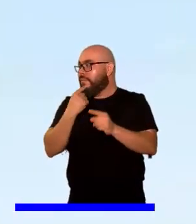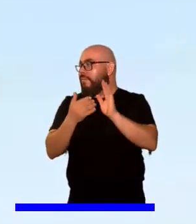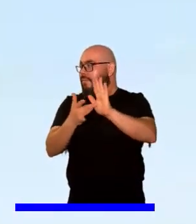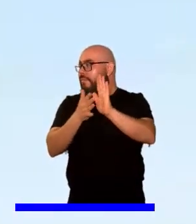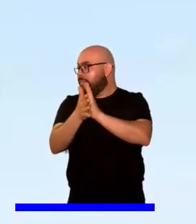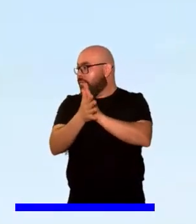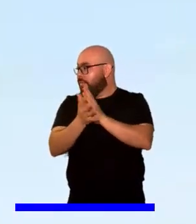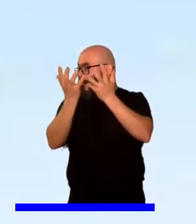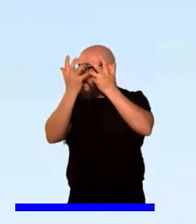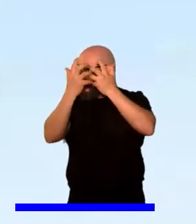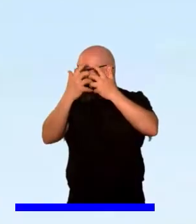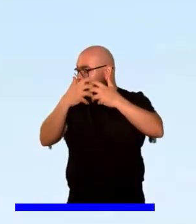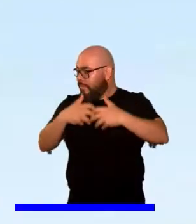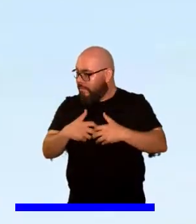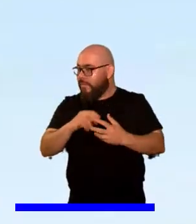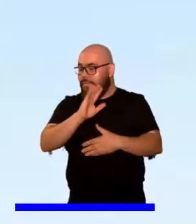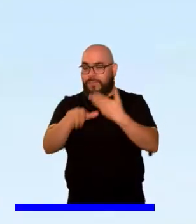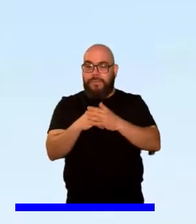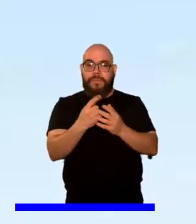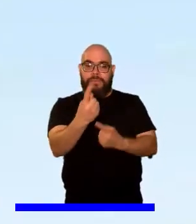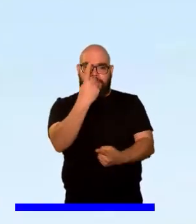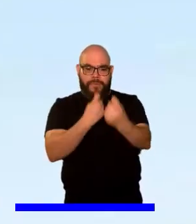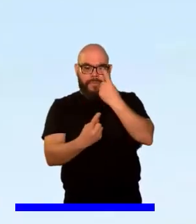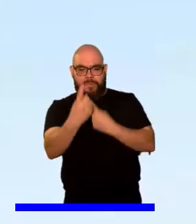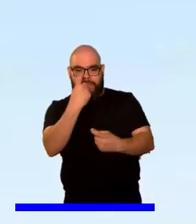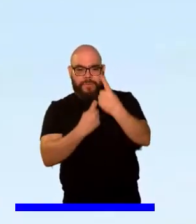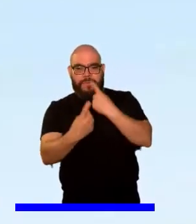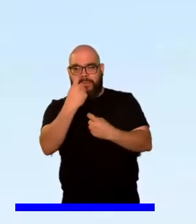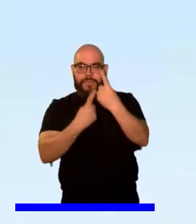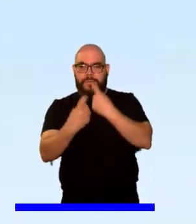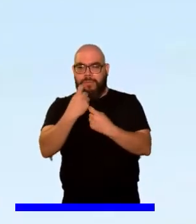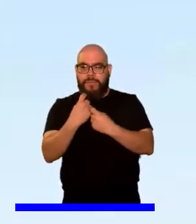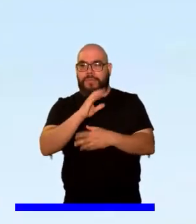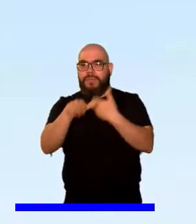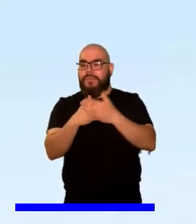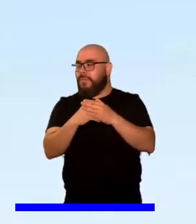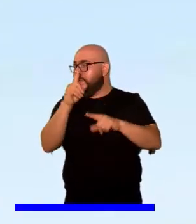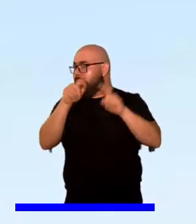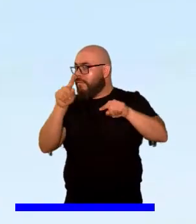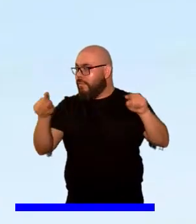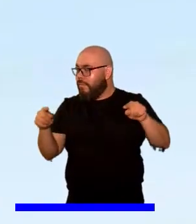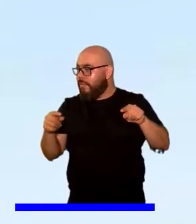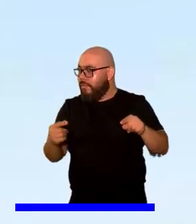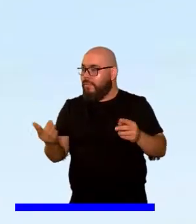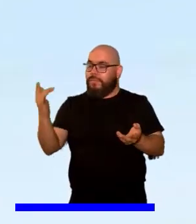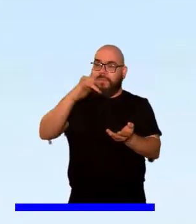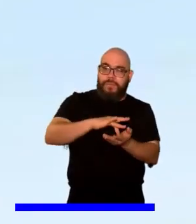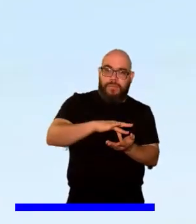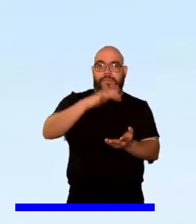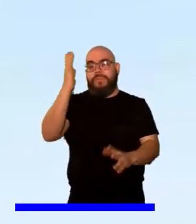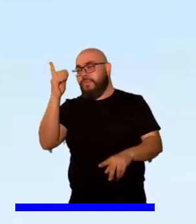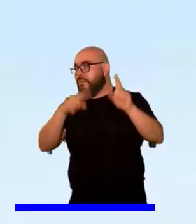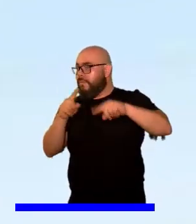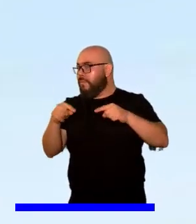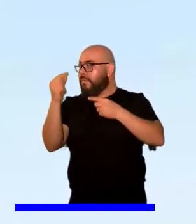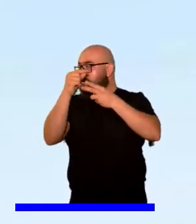corre en un montón de lados, que no todo el mundo me va a estar preguntando todo al mismo tiempo, sino que voy a tener picos, valles, en fin. Y